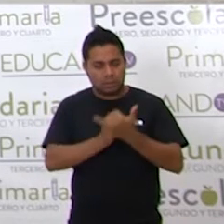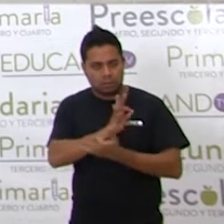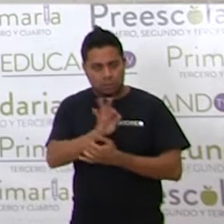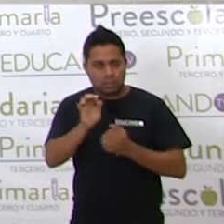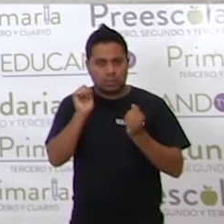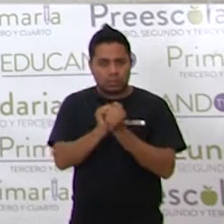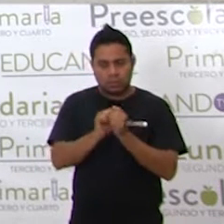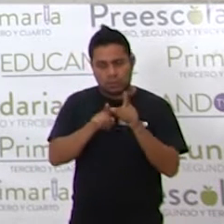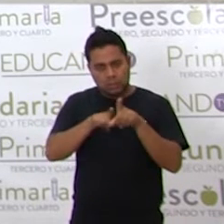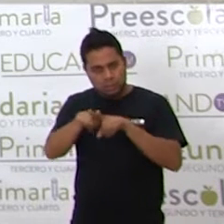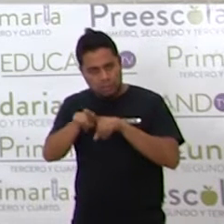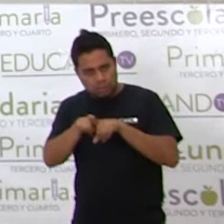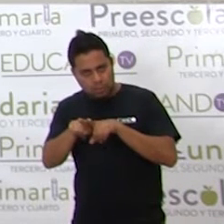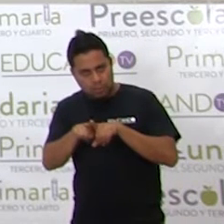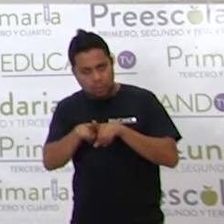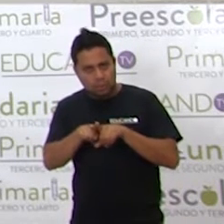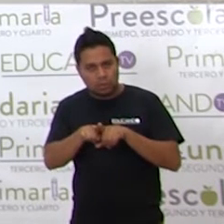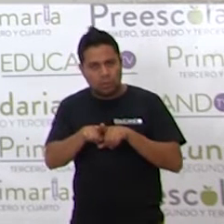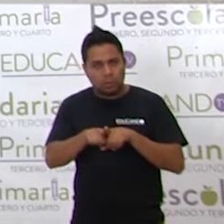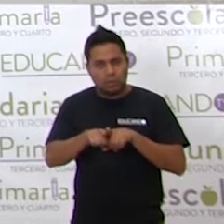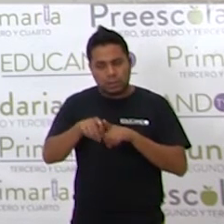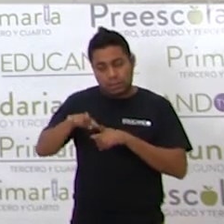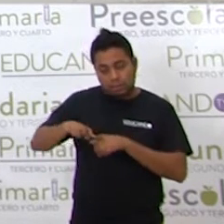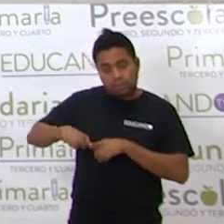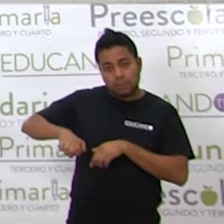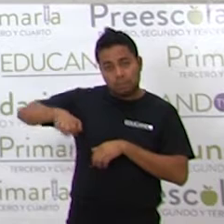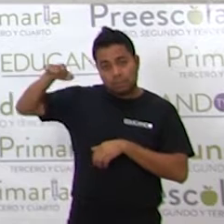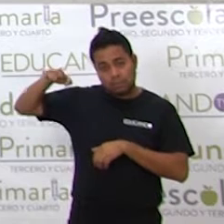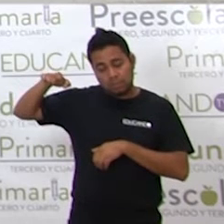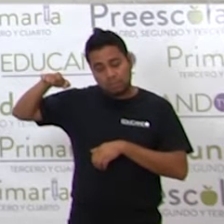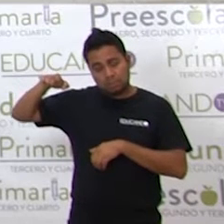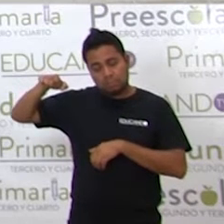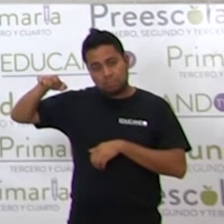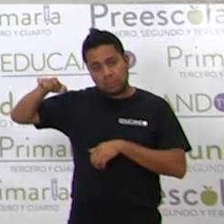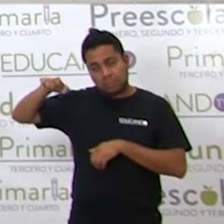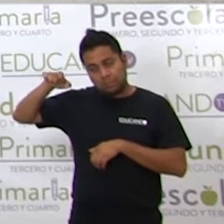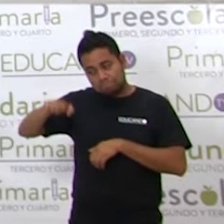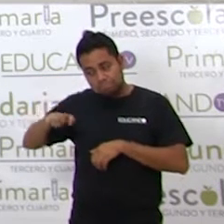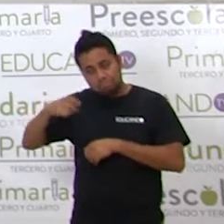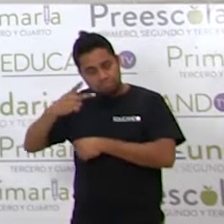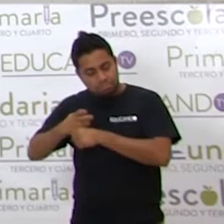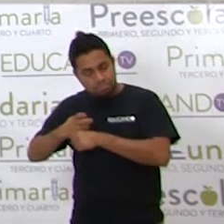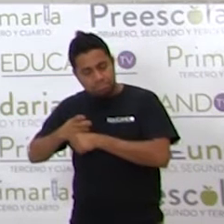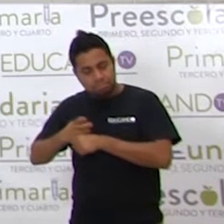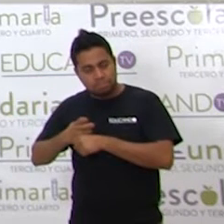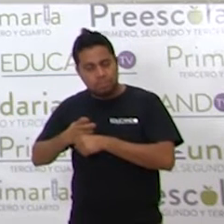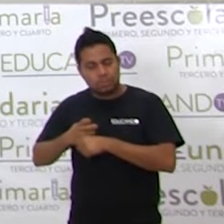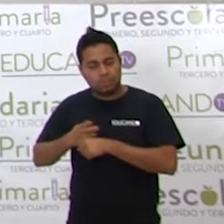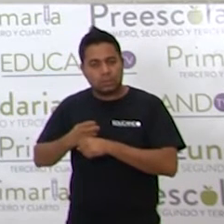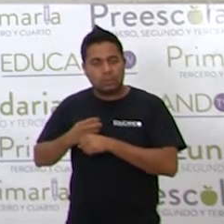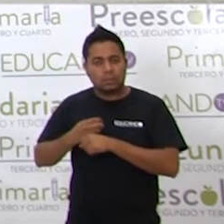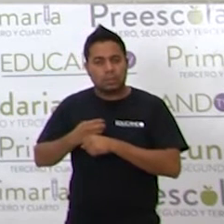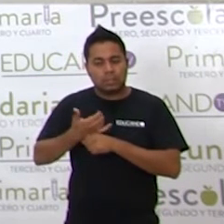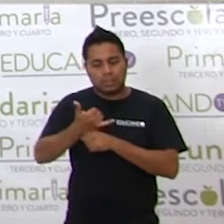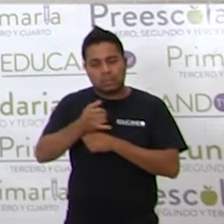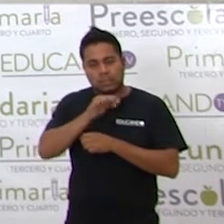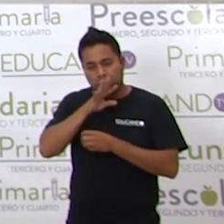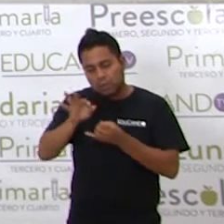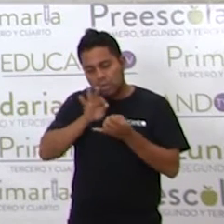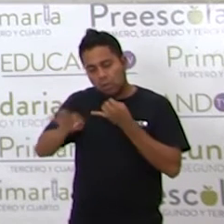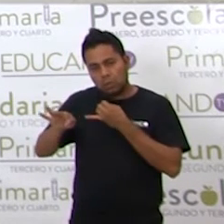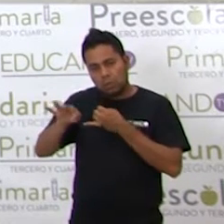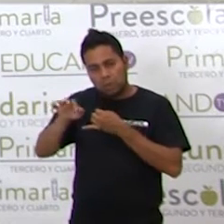tus hermanos, el de mayor edad, el que va enseguida y finalmente el de menor